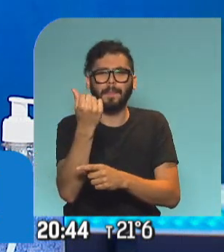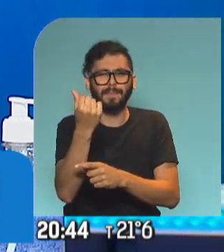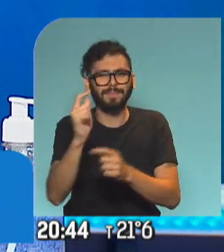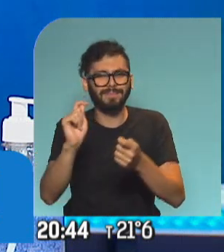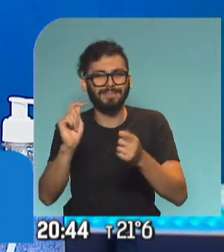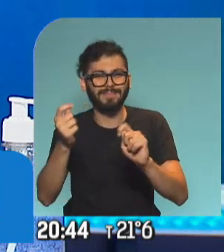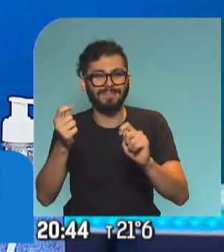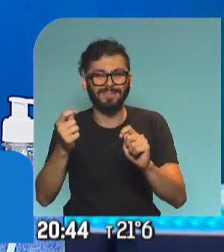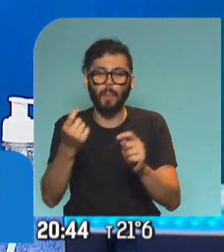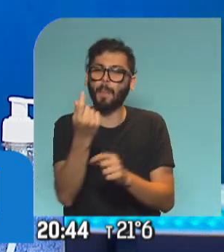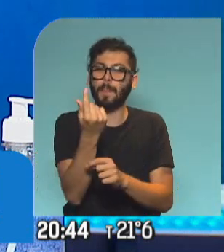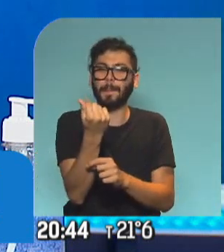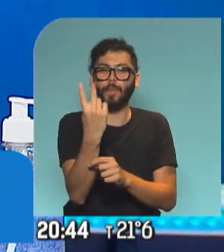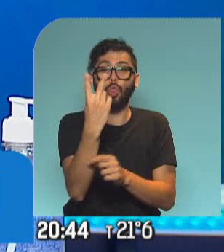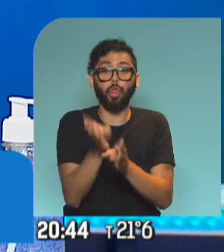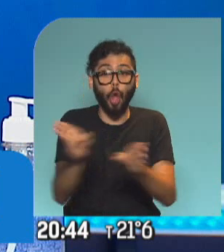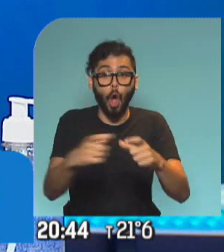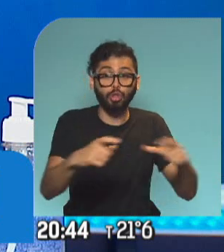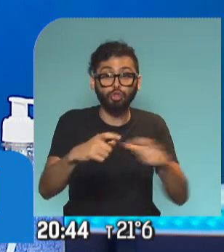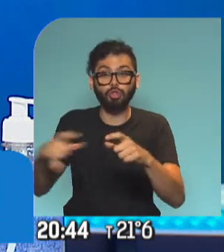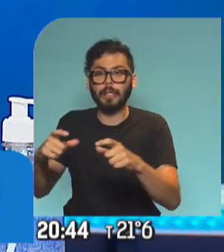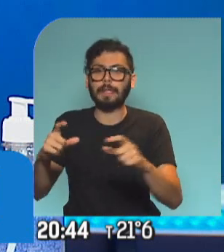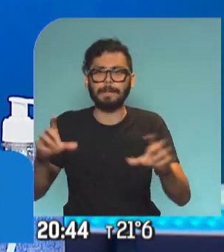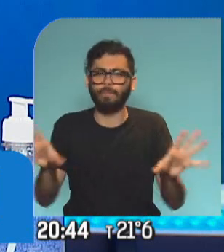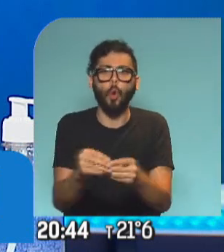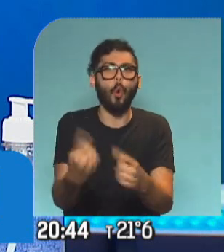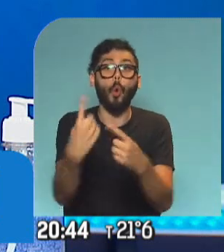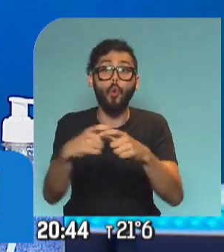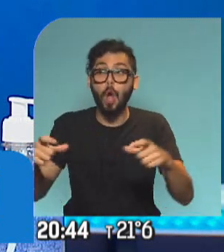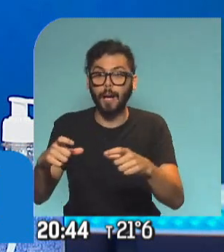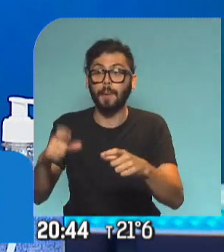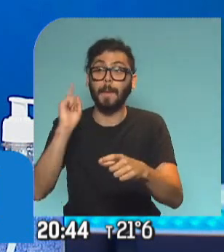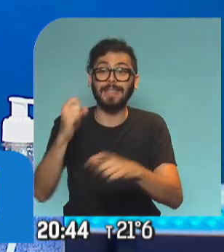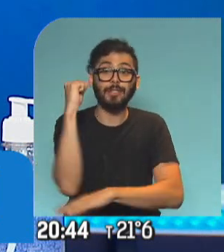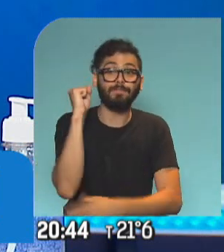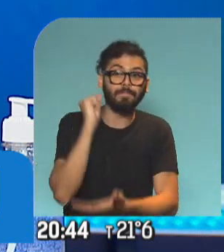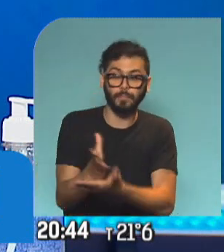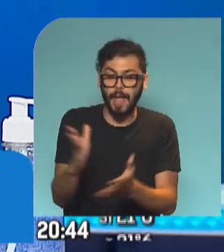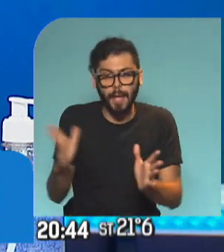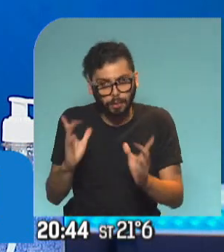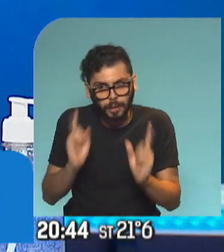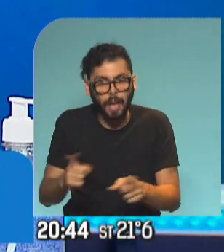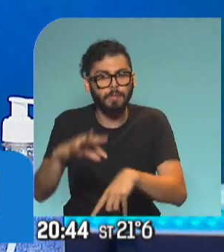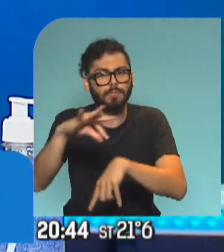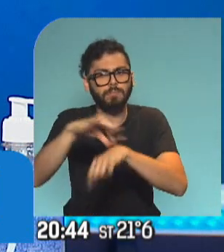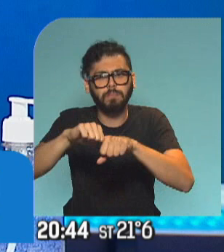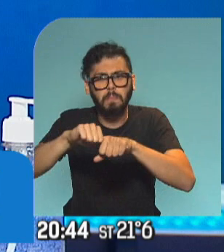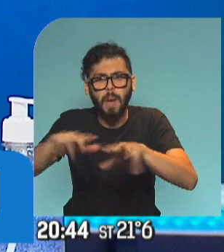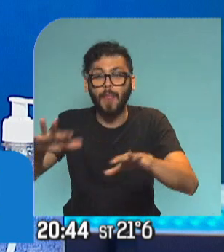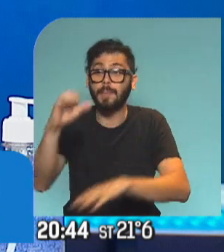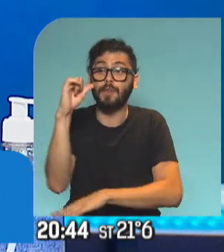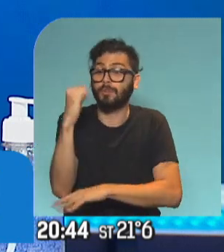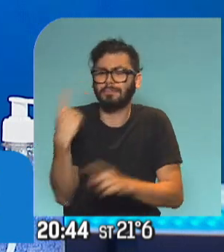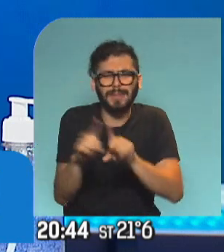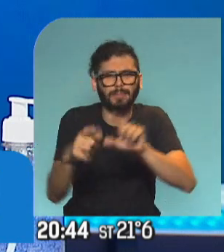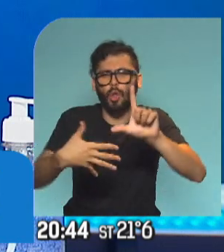unificación monetaria, activaron nuevas sanciones económicas en un contexto también de pandemia, de fuerte recesión económica para todos